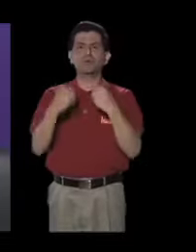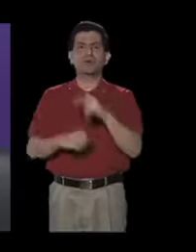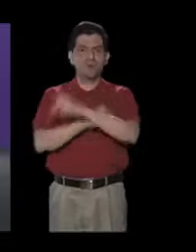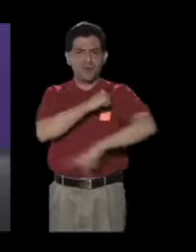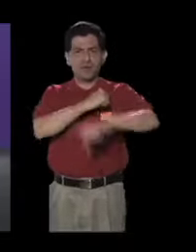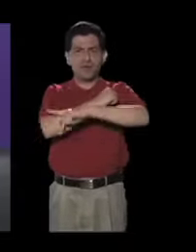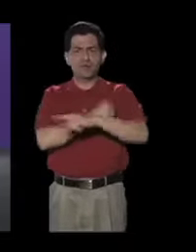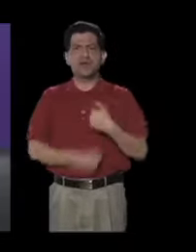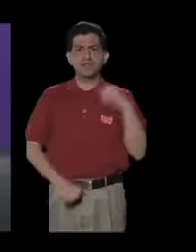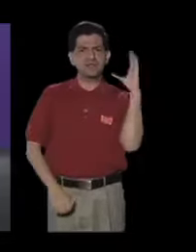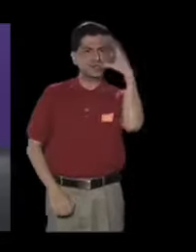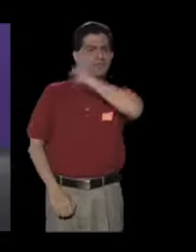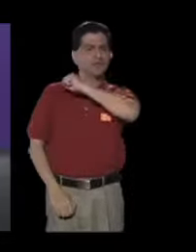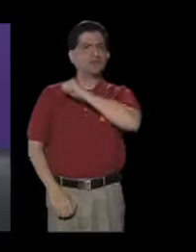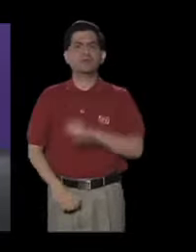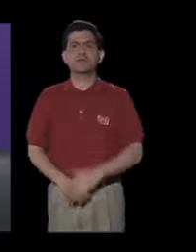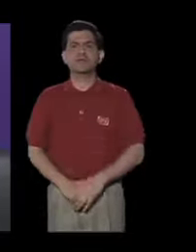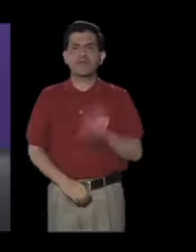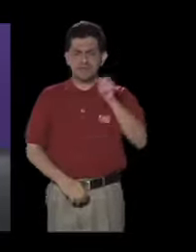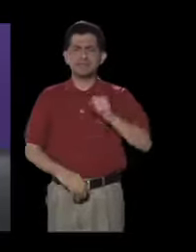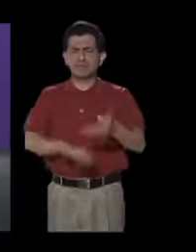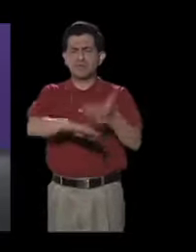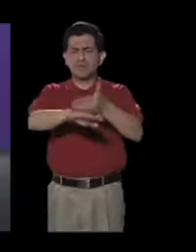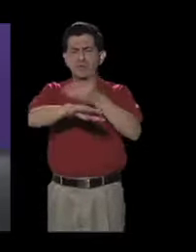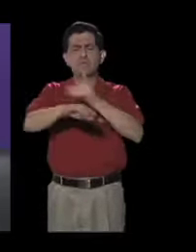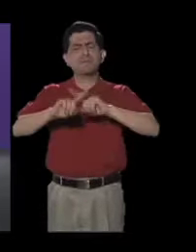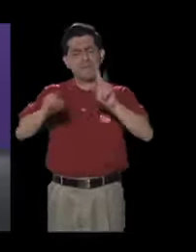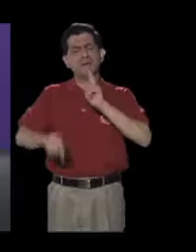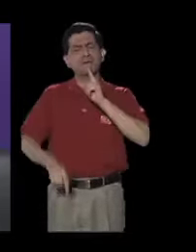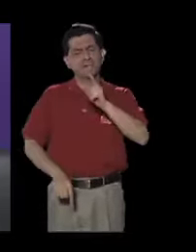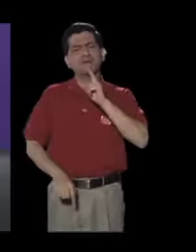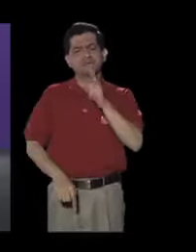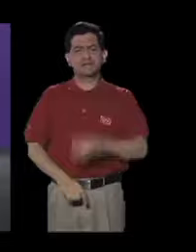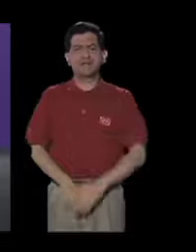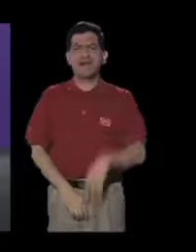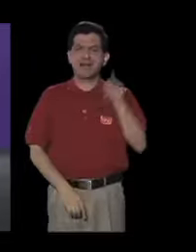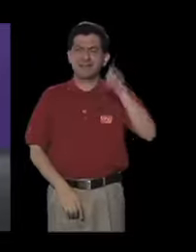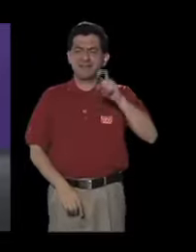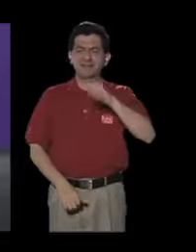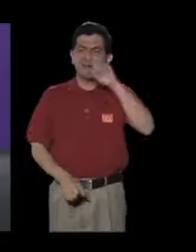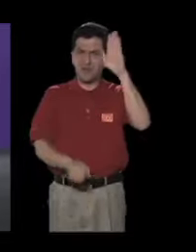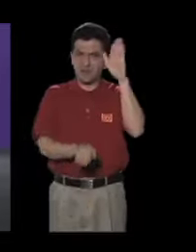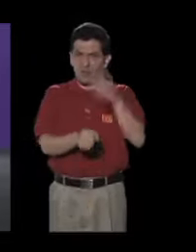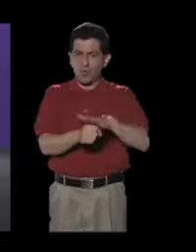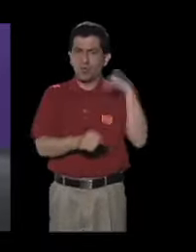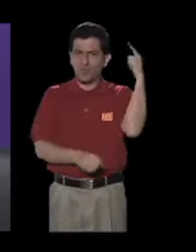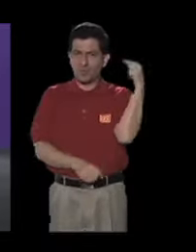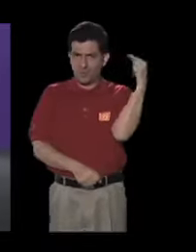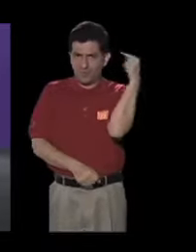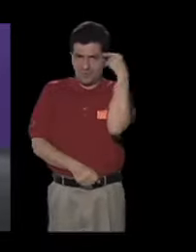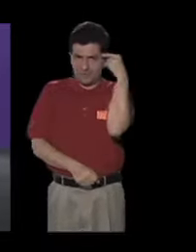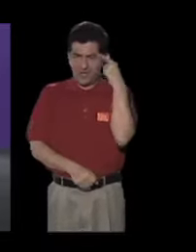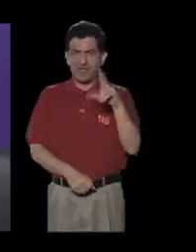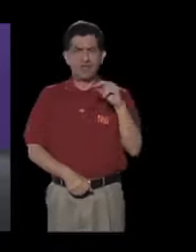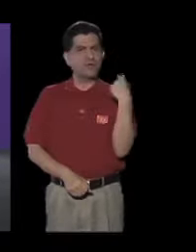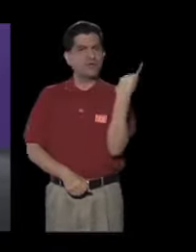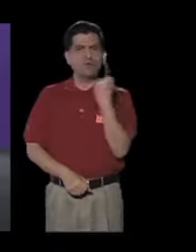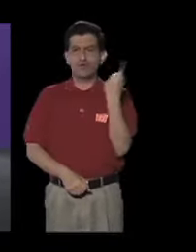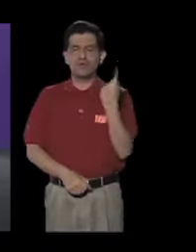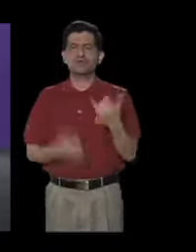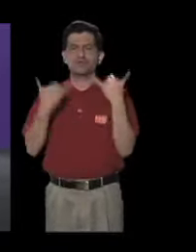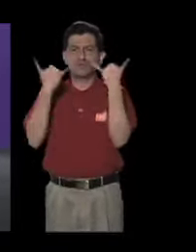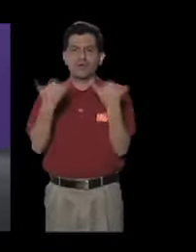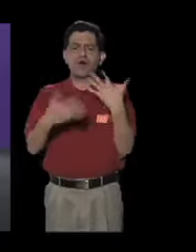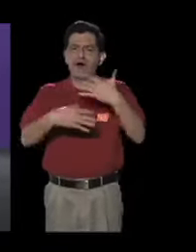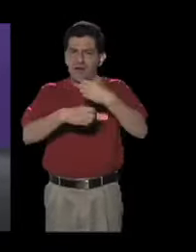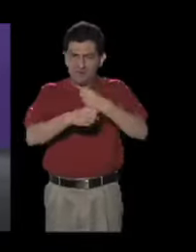que vuelvo al país lo veo cómo hay un avance notorio, pero es cierto que tiene que haber un compromiso del Estado más